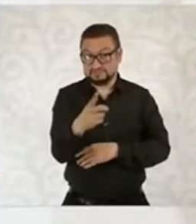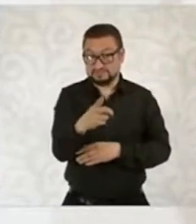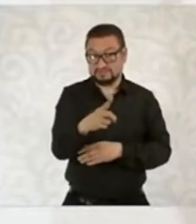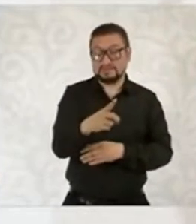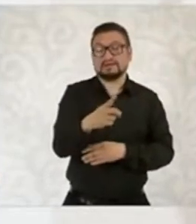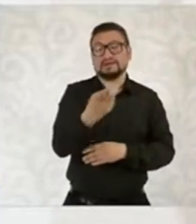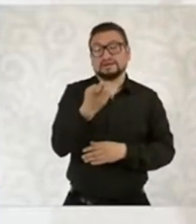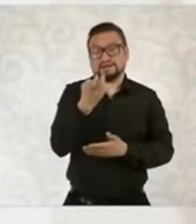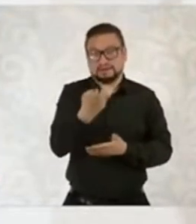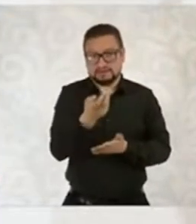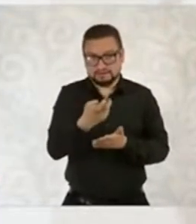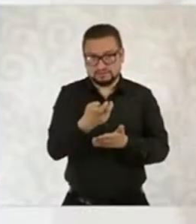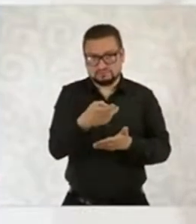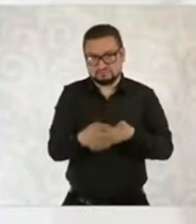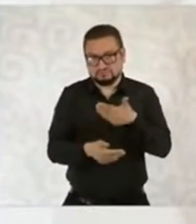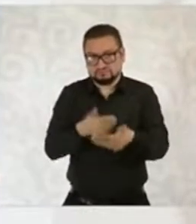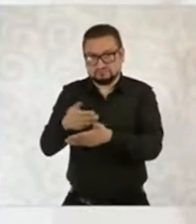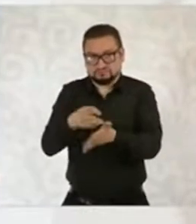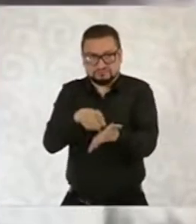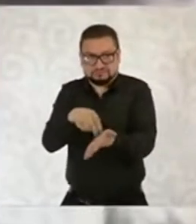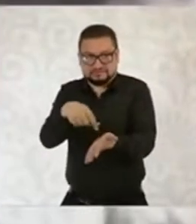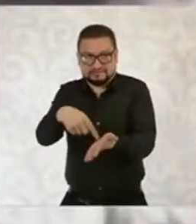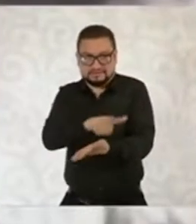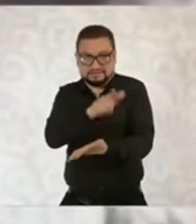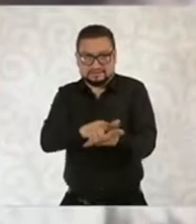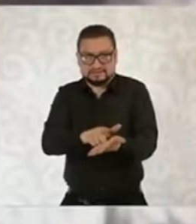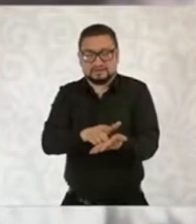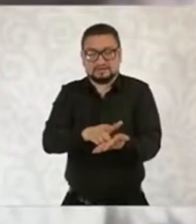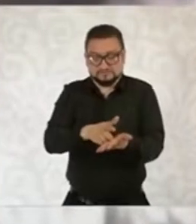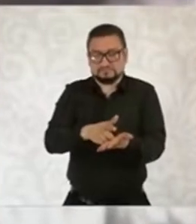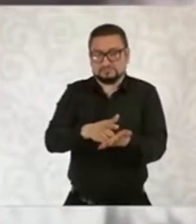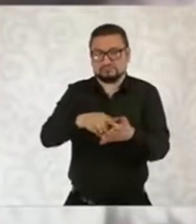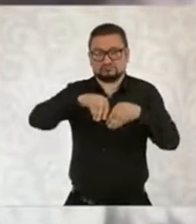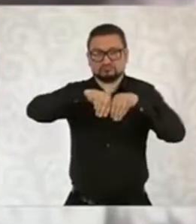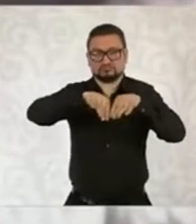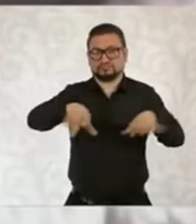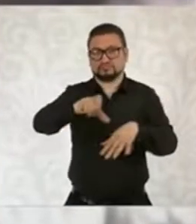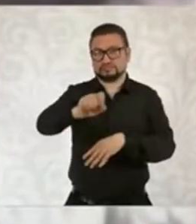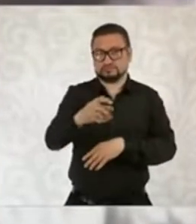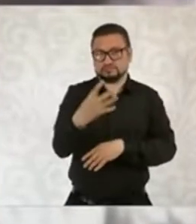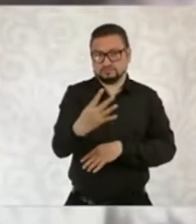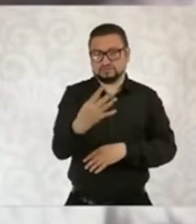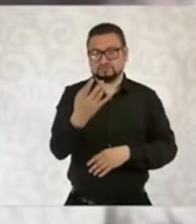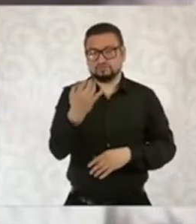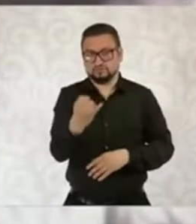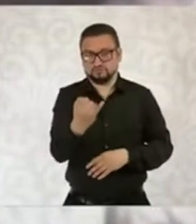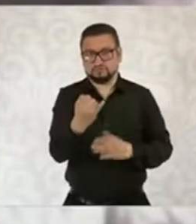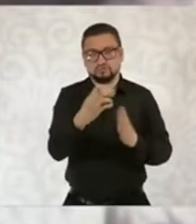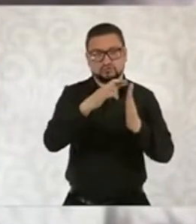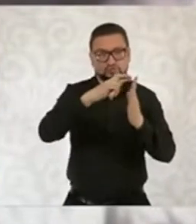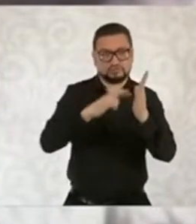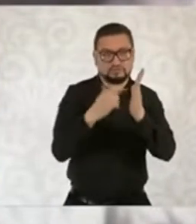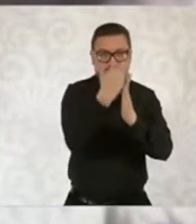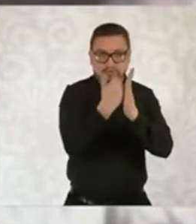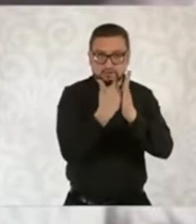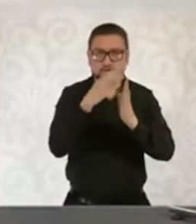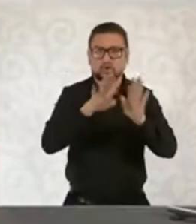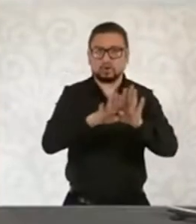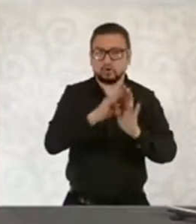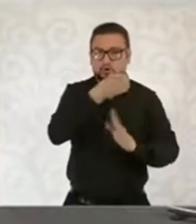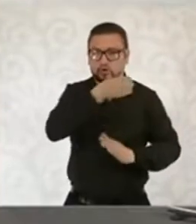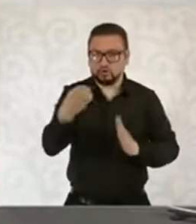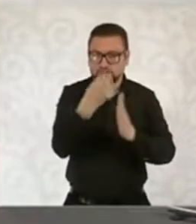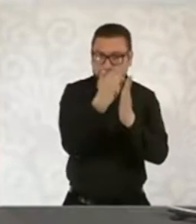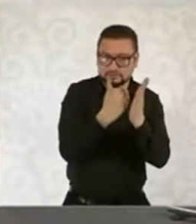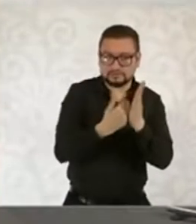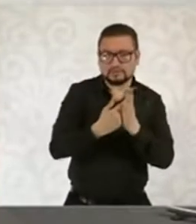a la propia reforma de ley, publicamos el 24 de junio las reglas de operación y el